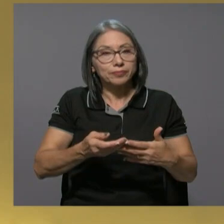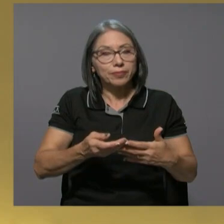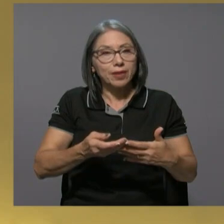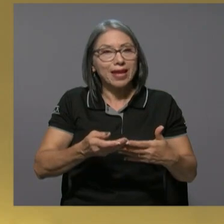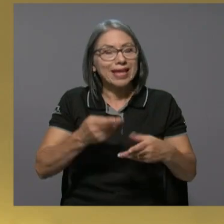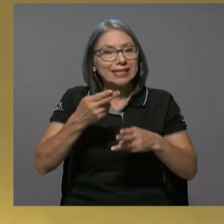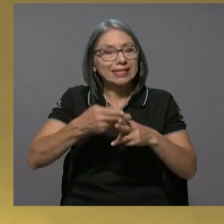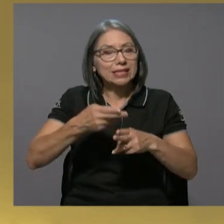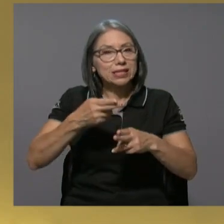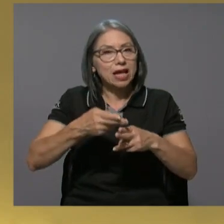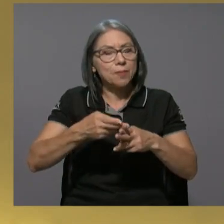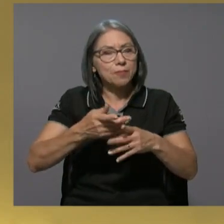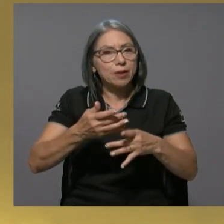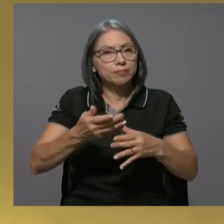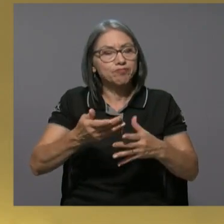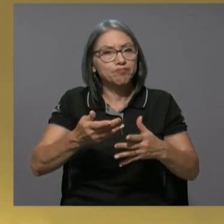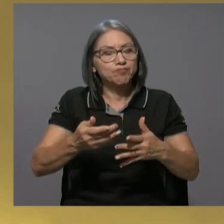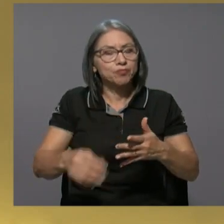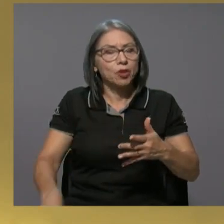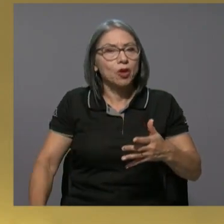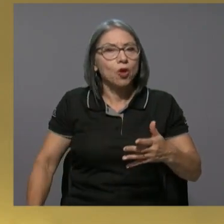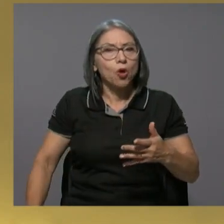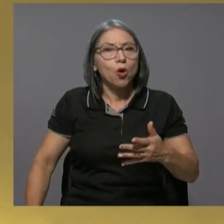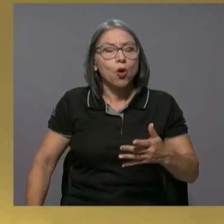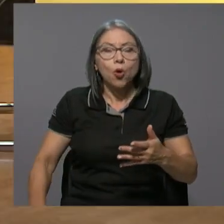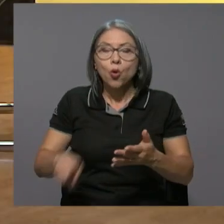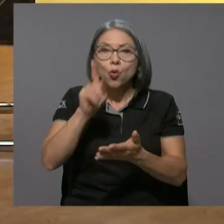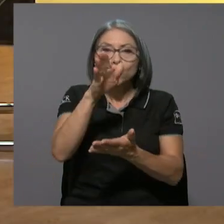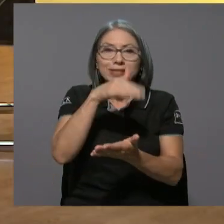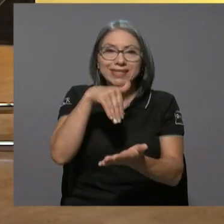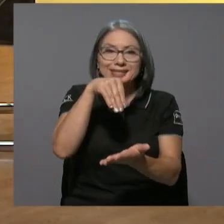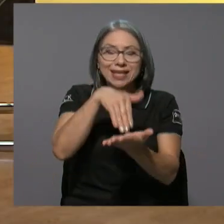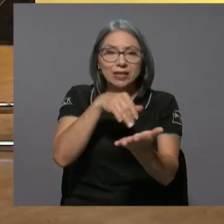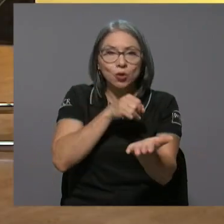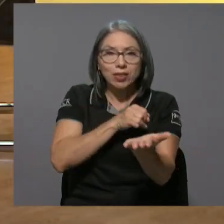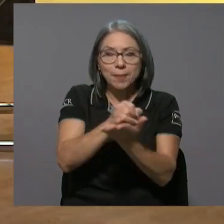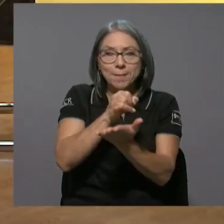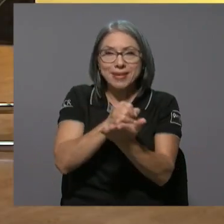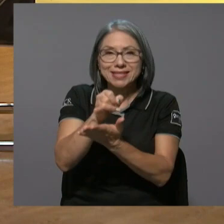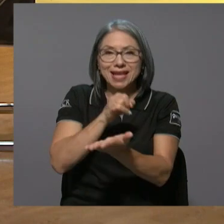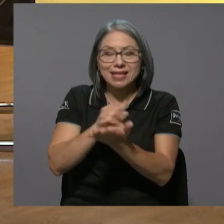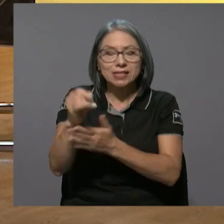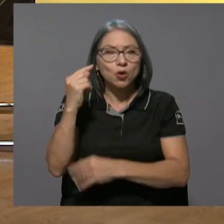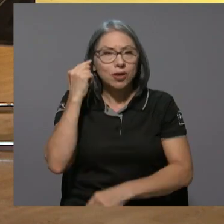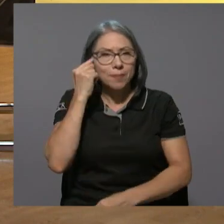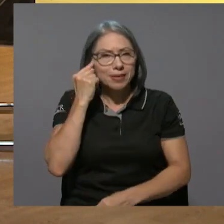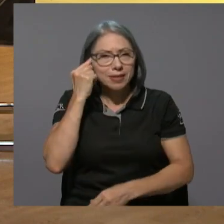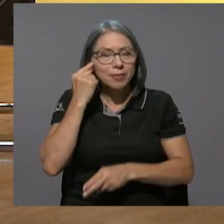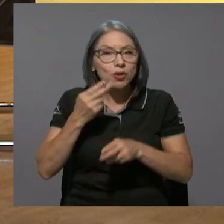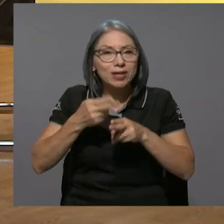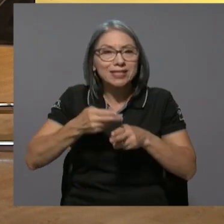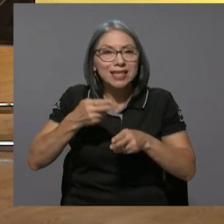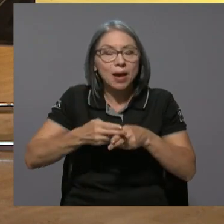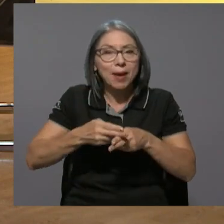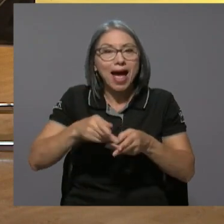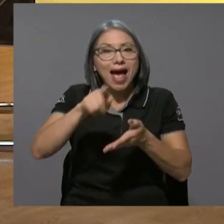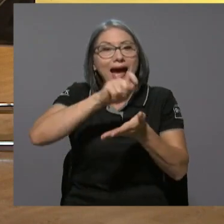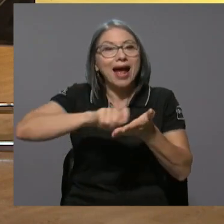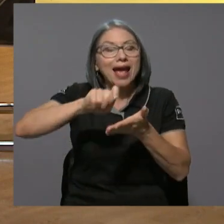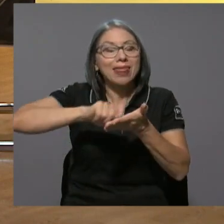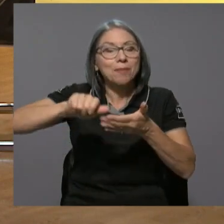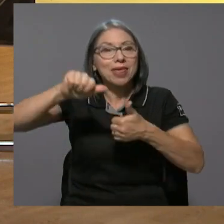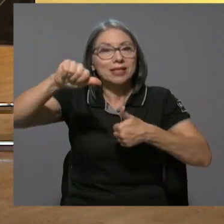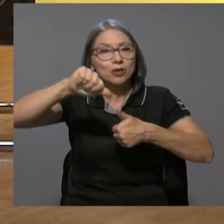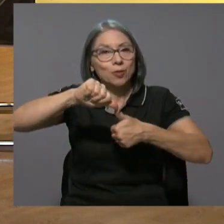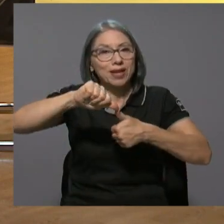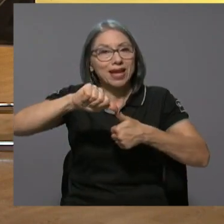que se llama un centro de investigación y pensamiento que se llama la Academia de Centroamérica.